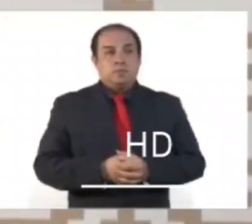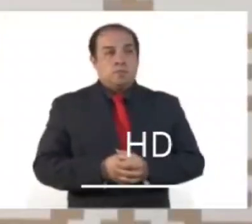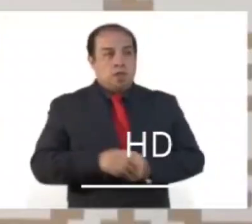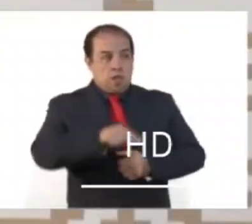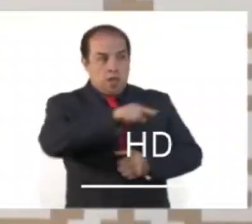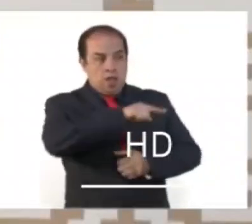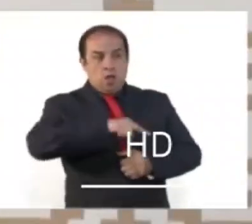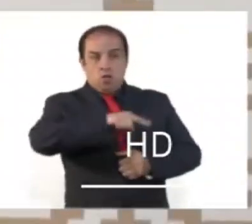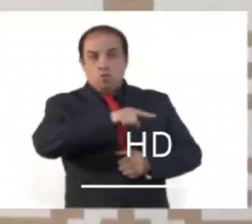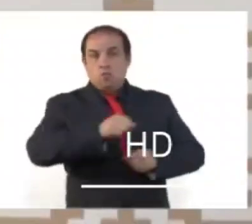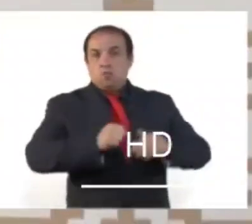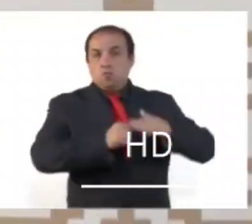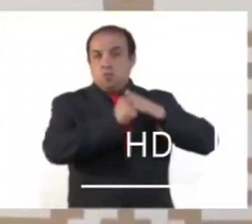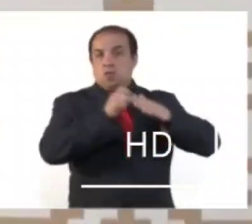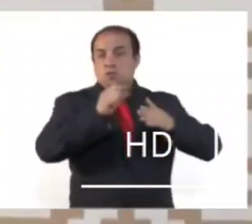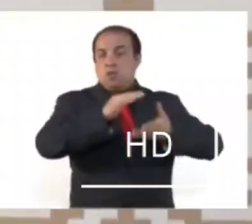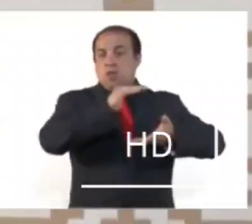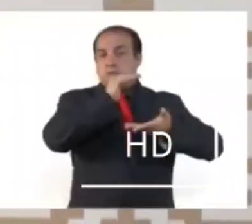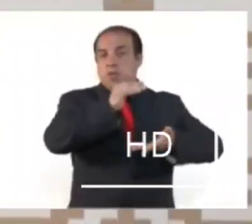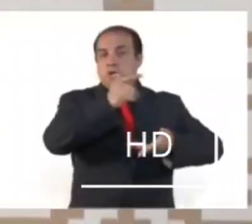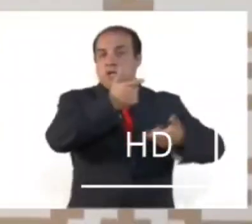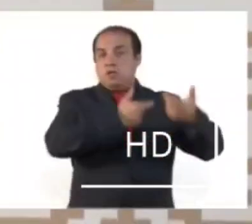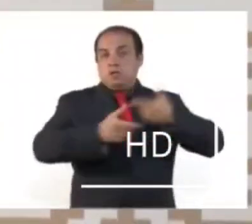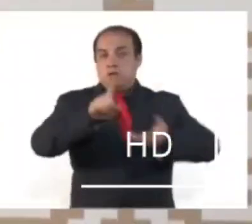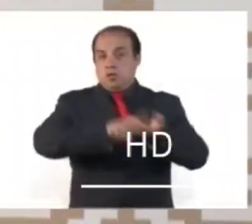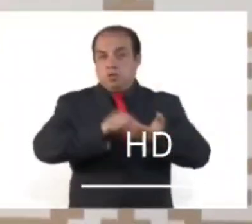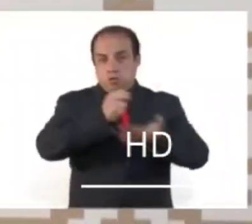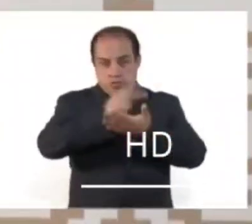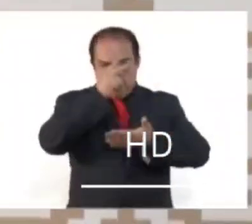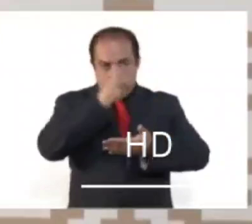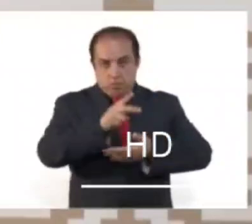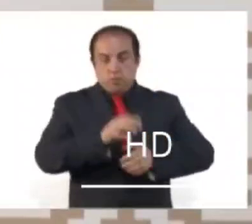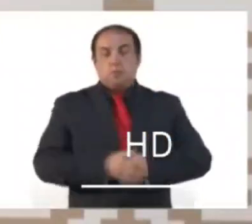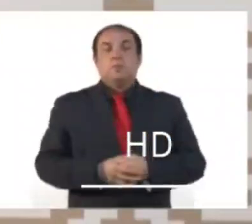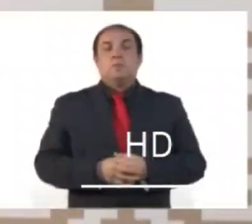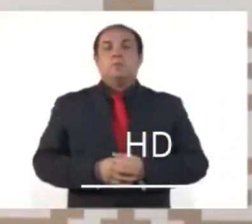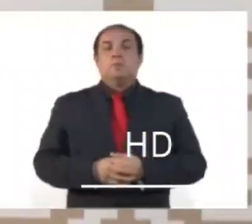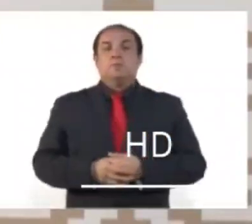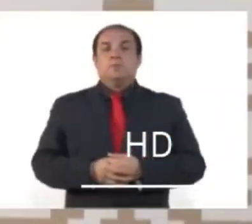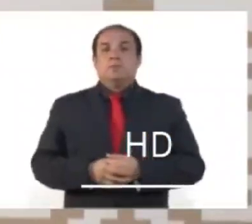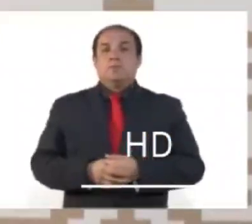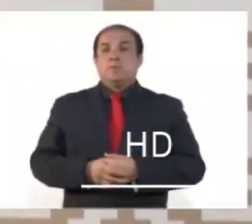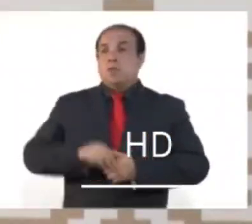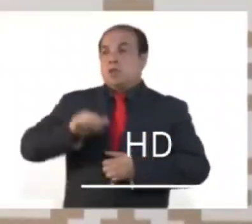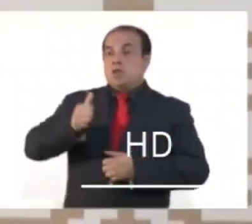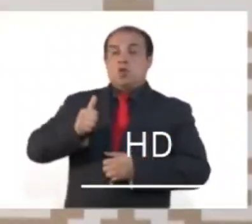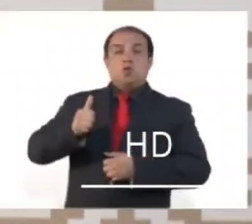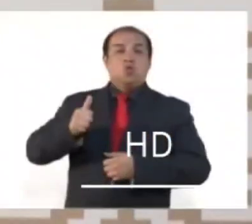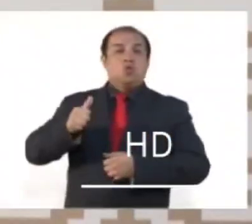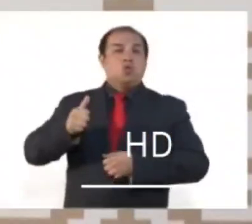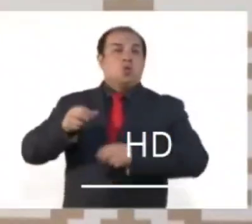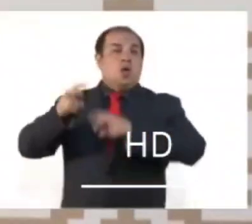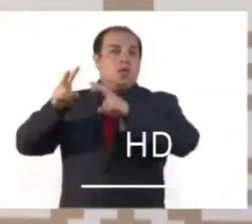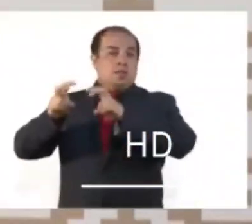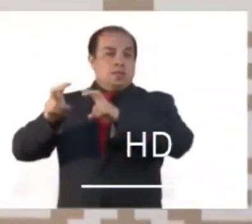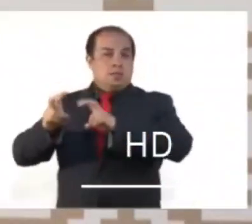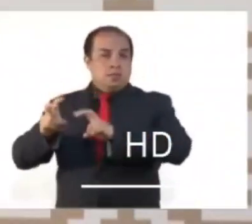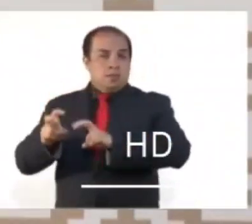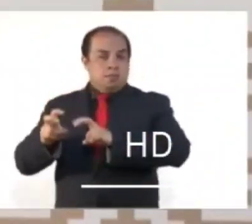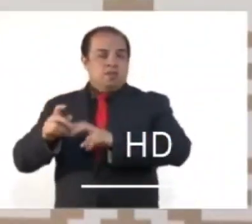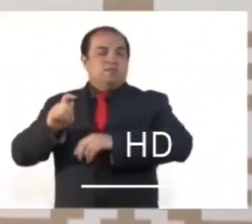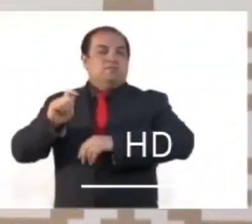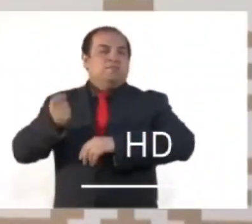fortalece también las capacidades económicas de la Ciudad de México. Y hay otros elementos